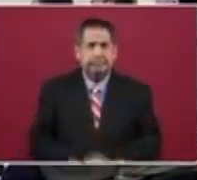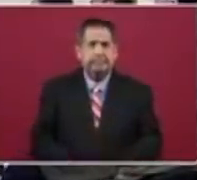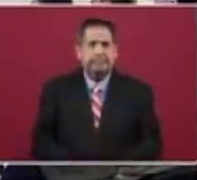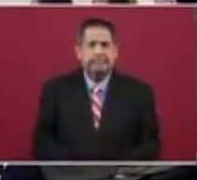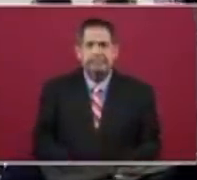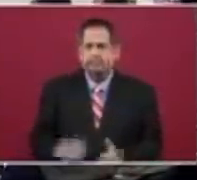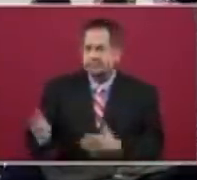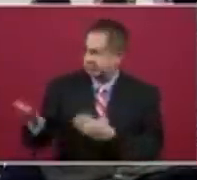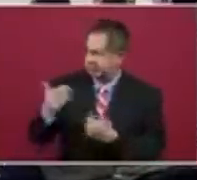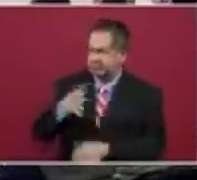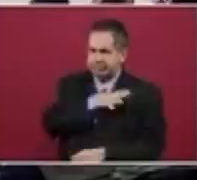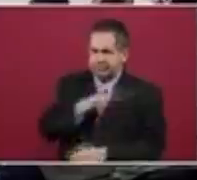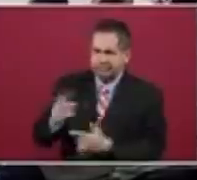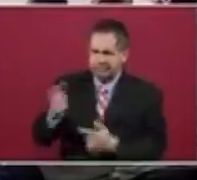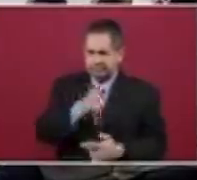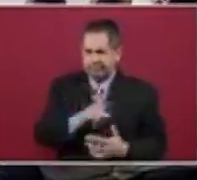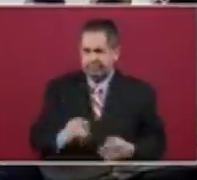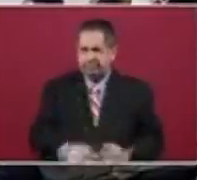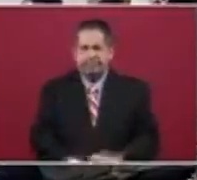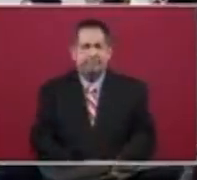A ver,